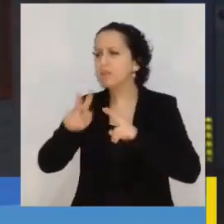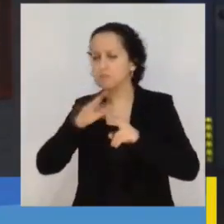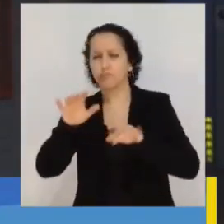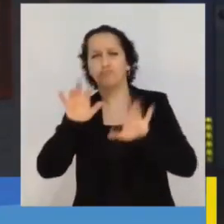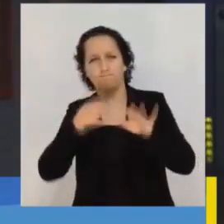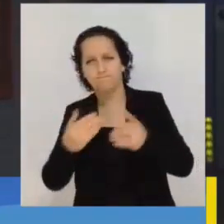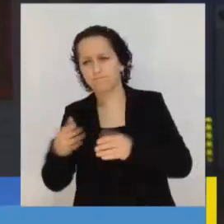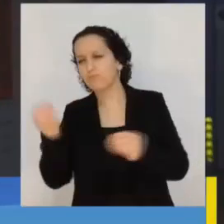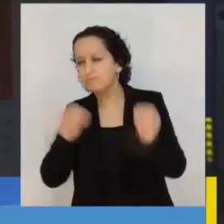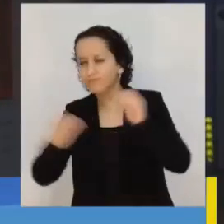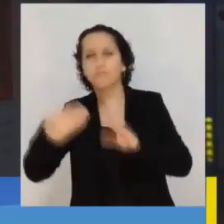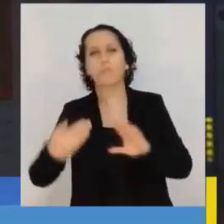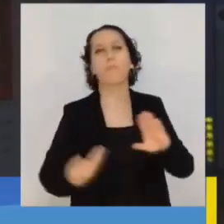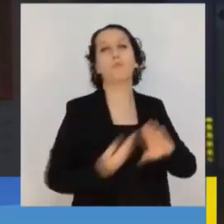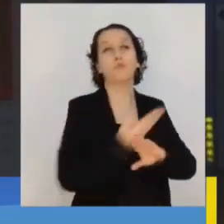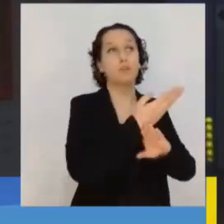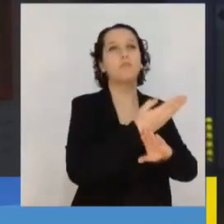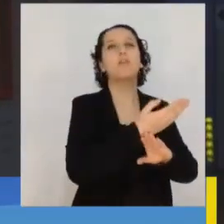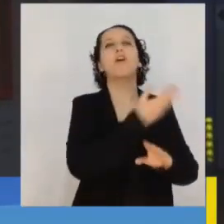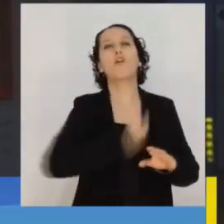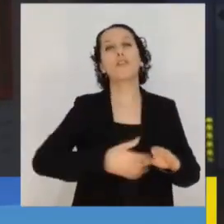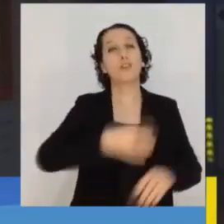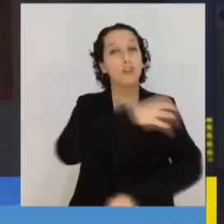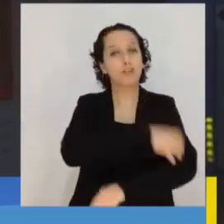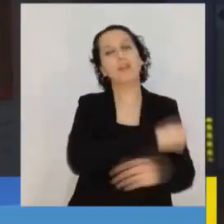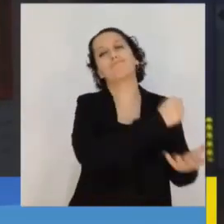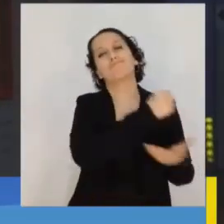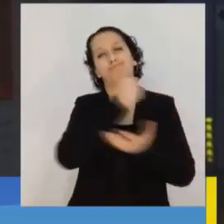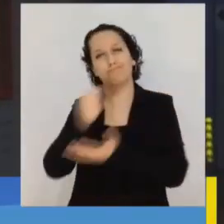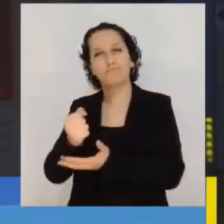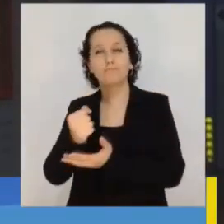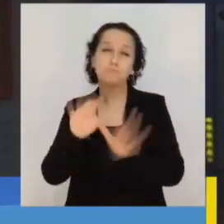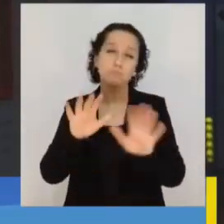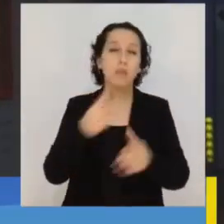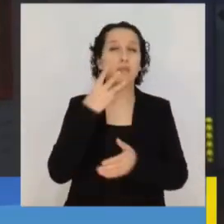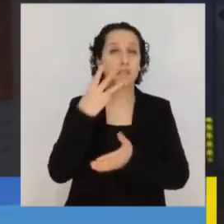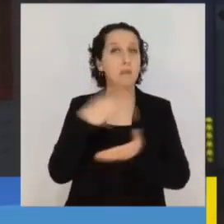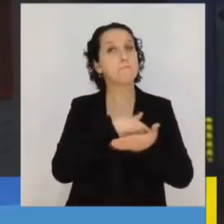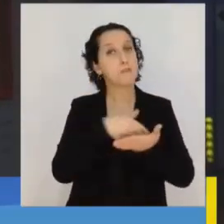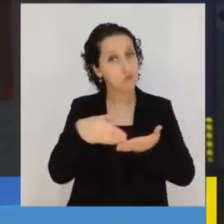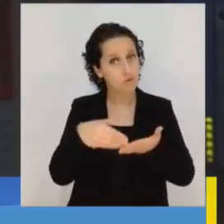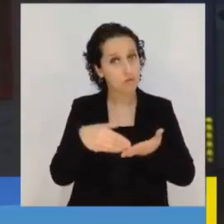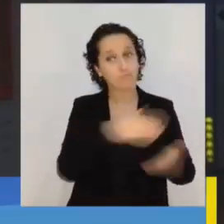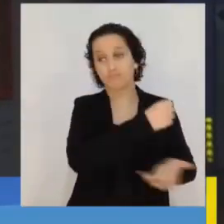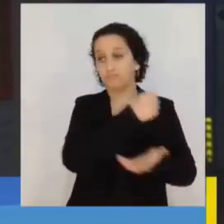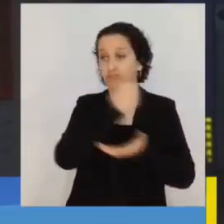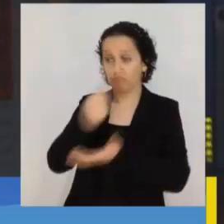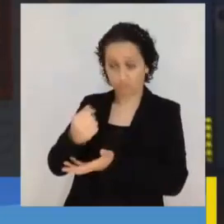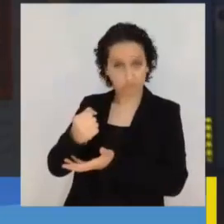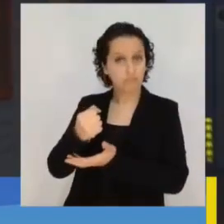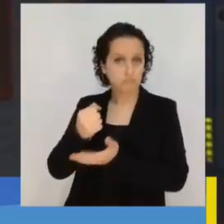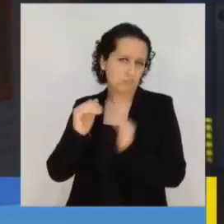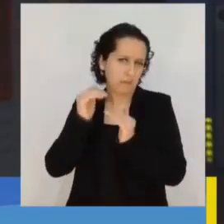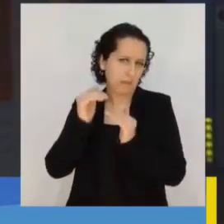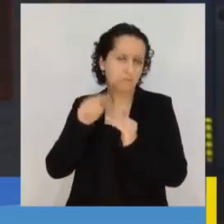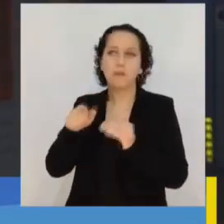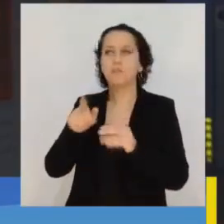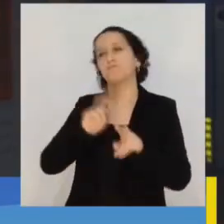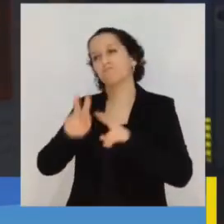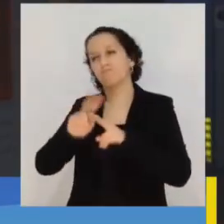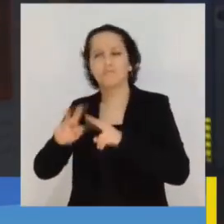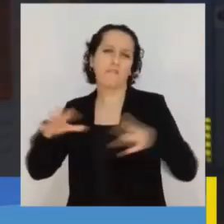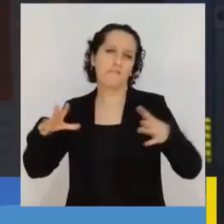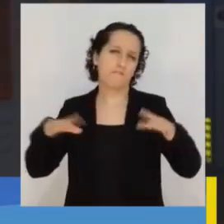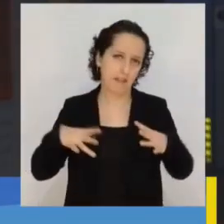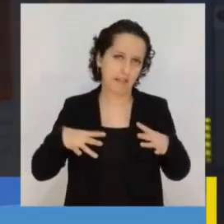la postulación y que finalmente logró el apoyo en el gobierno regional. Son un poco más de 3 millones de pesos los que han recibido estos vecinos y vecinas, así que muy